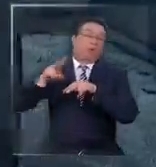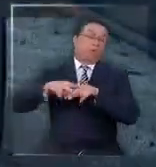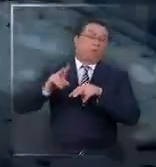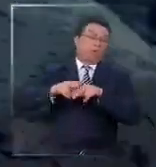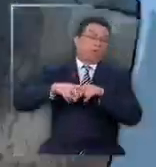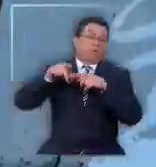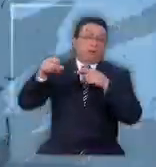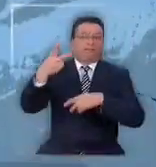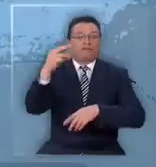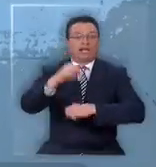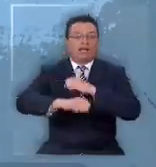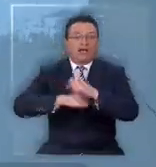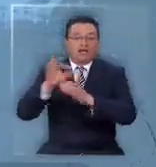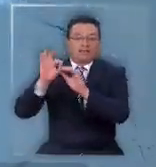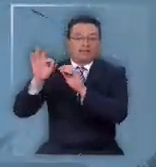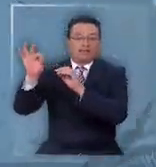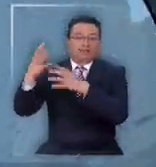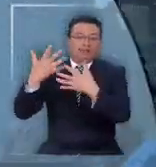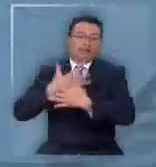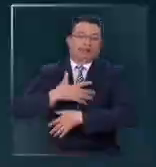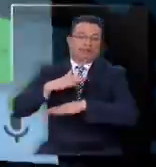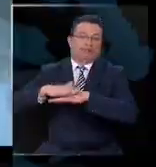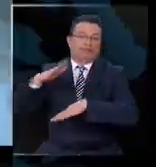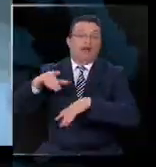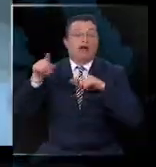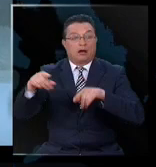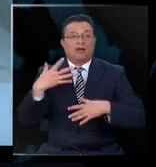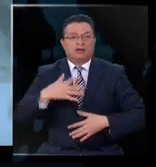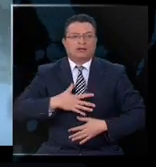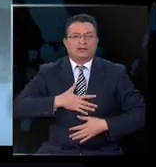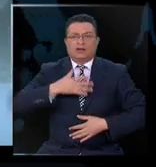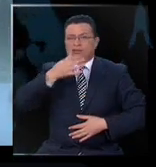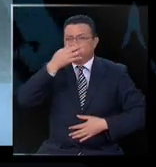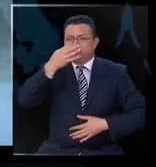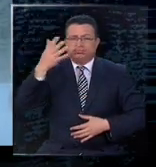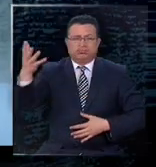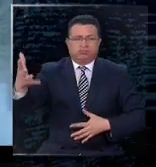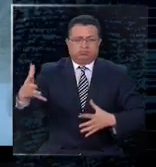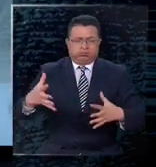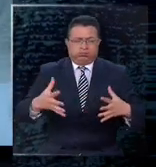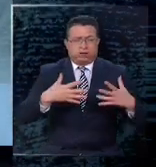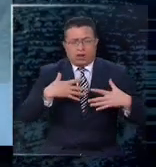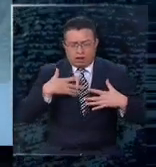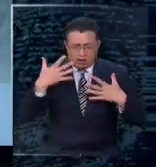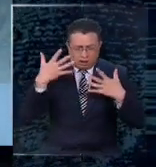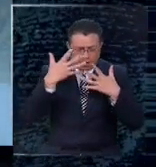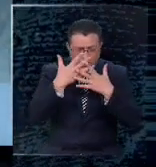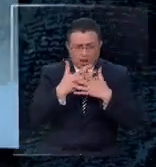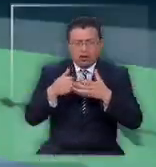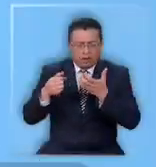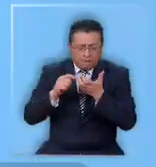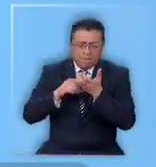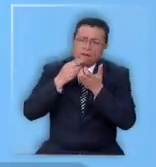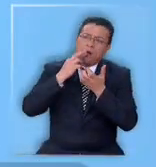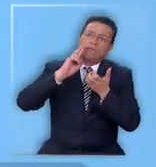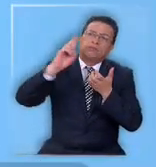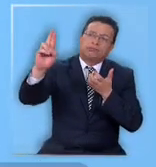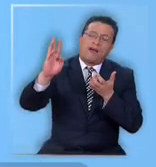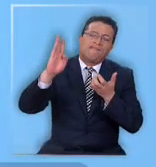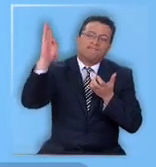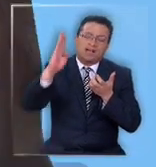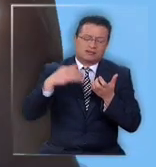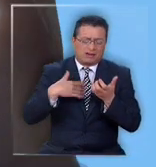de antigüedad. La familia se comenzó a sentir mal por el monóxido de carbono. Alcanzó a mandar un mensaje de voz a Brasil y desde